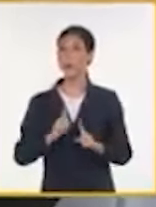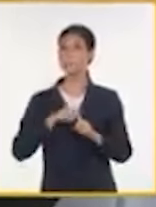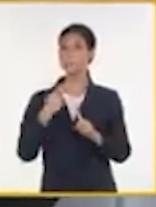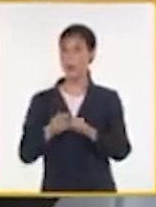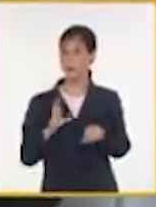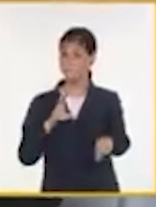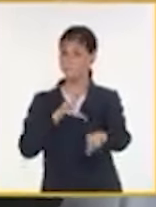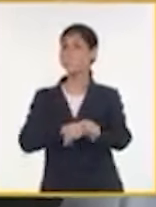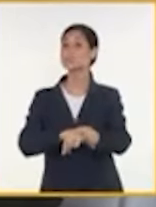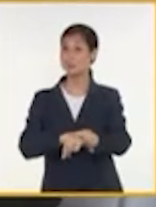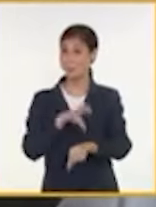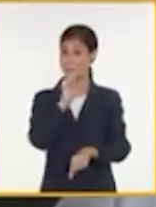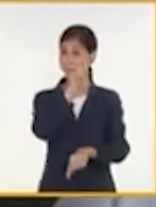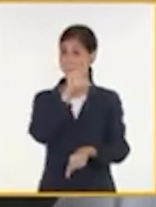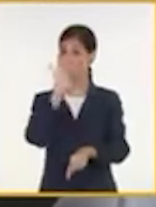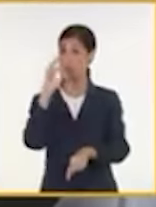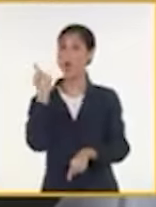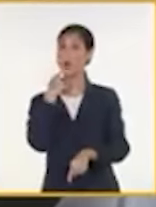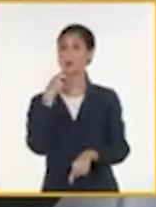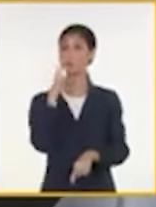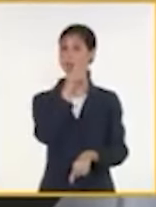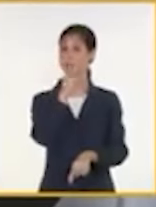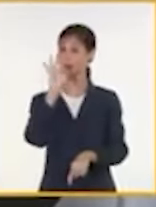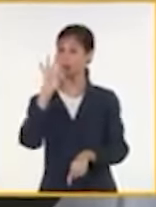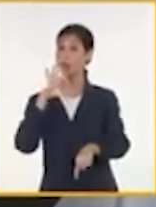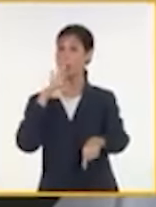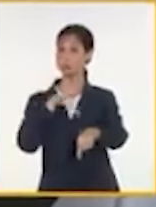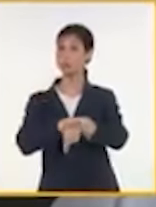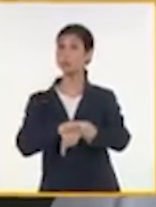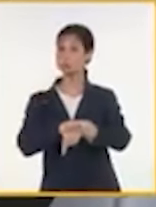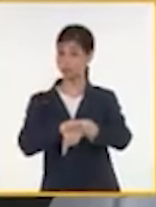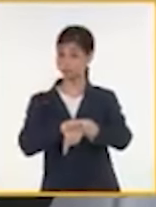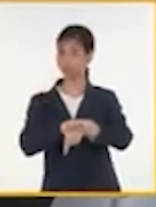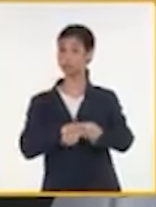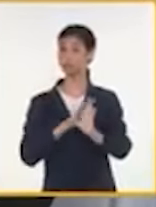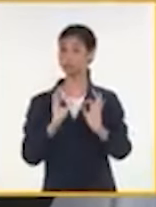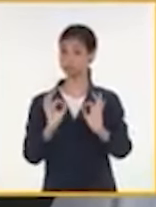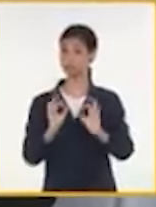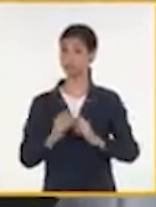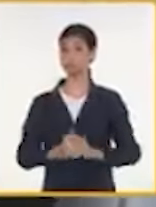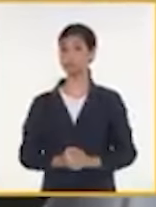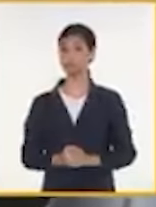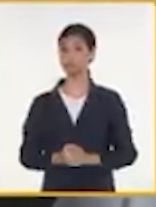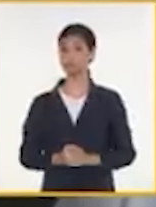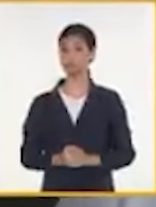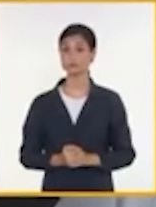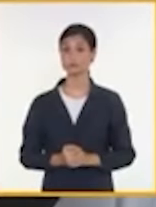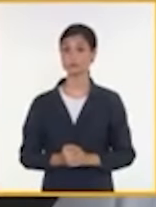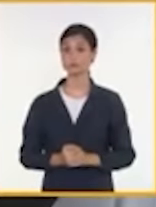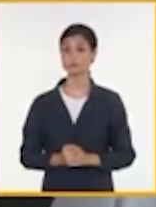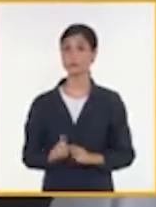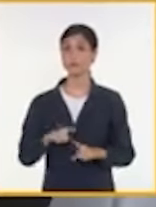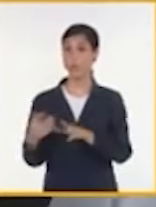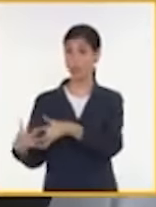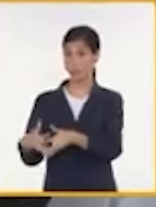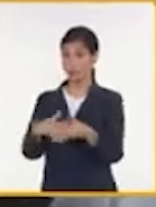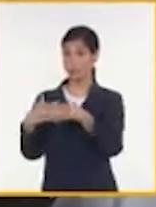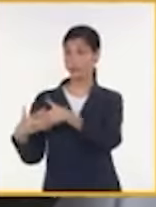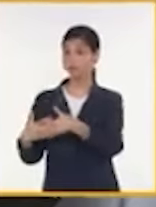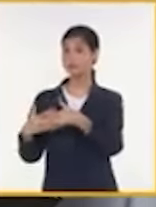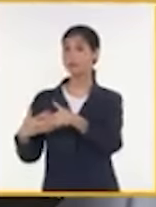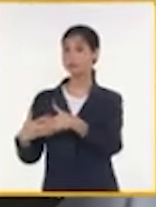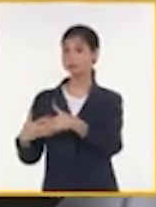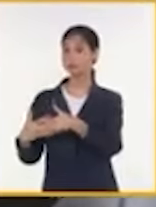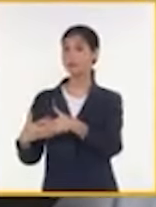libertad y en el caso de figuera y Leiva que se le entregó el material probatorio a las autoridades norteamericanas hoy por